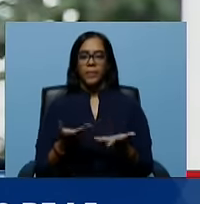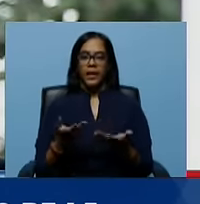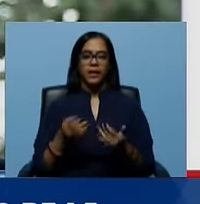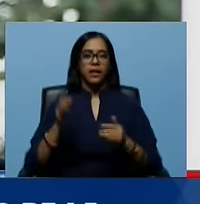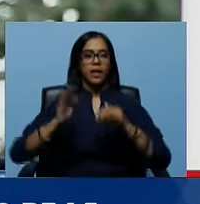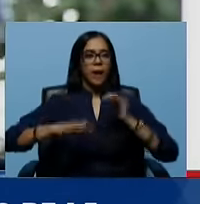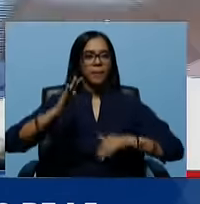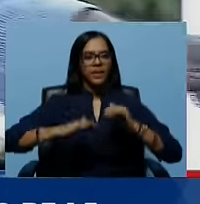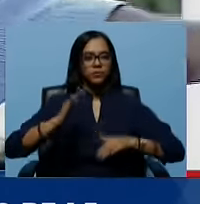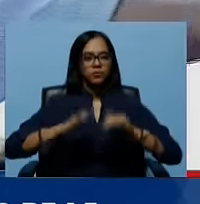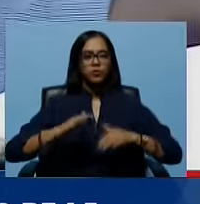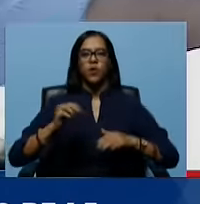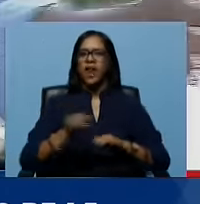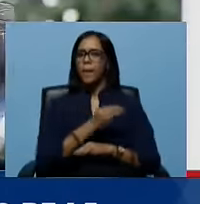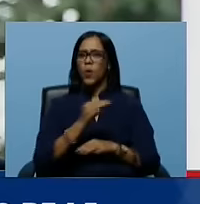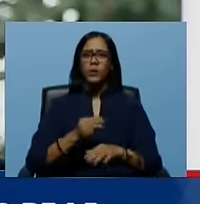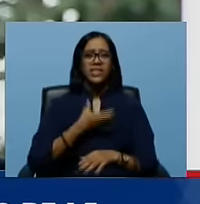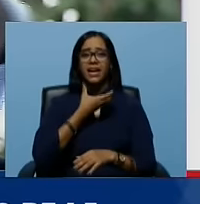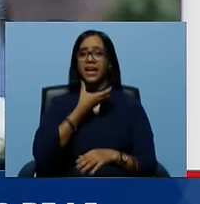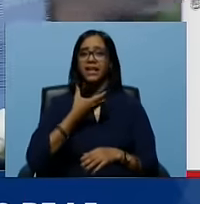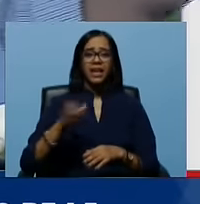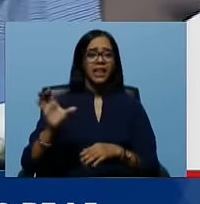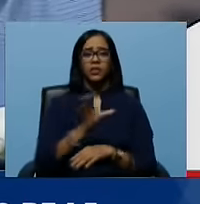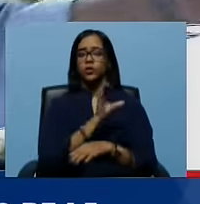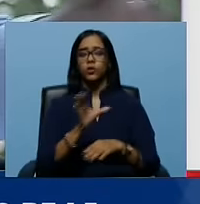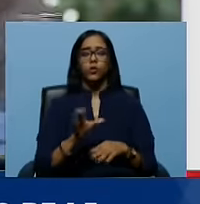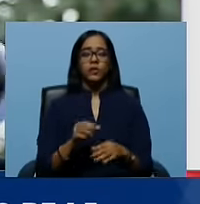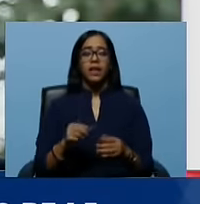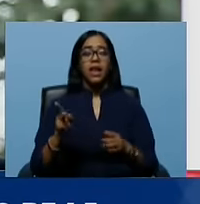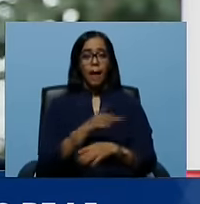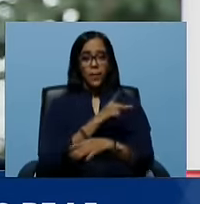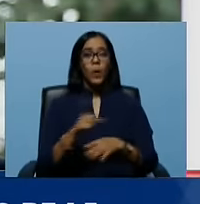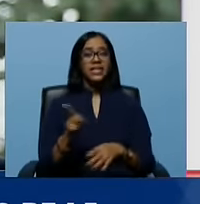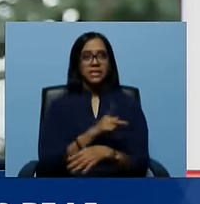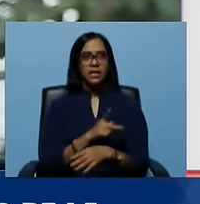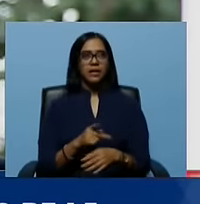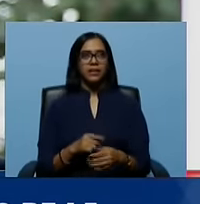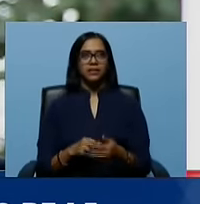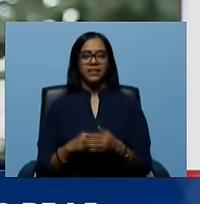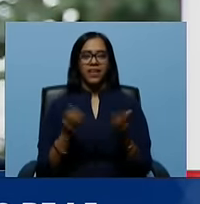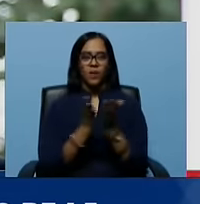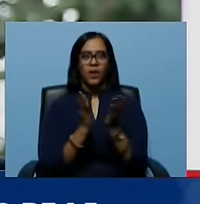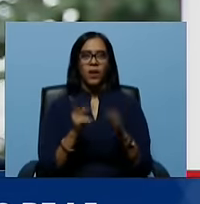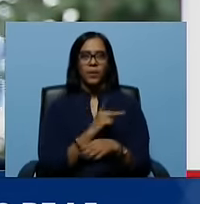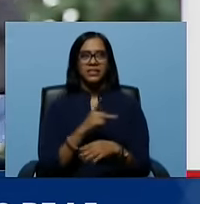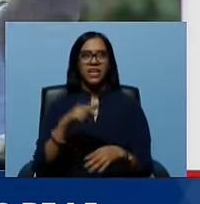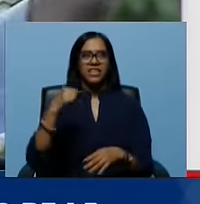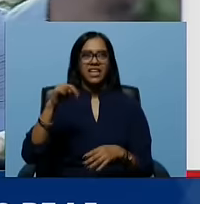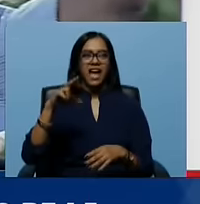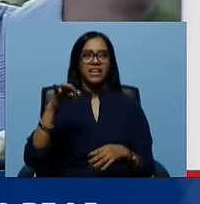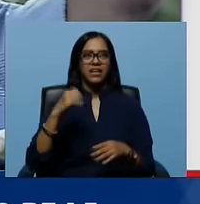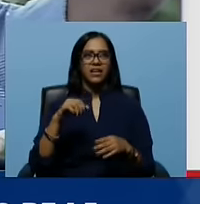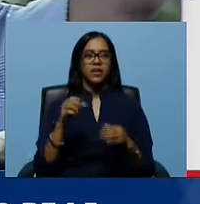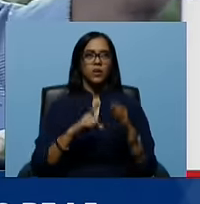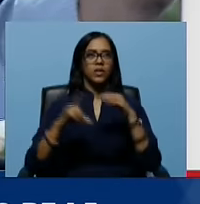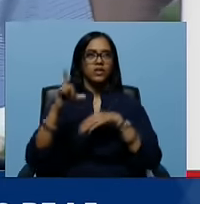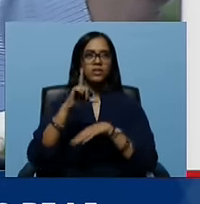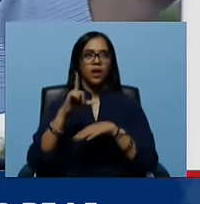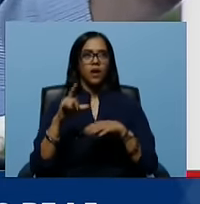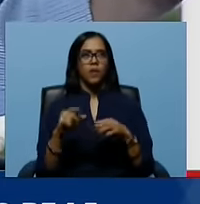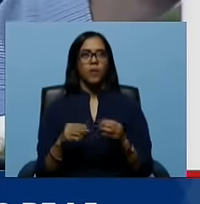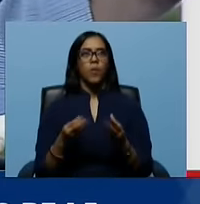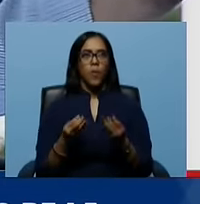la música, el canto, la poesía. Está la escuela de poesía en Ñañez, en los liceos,